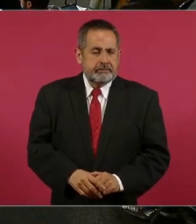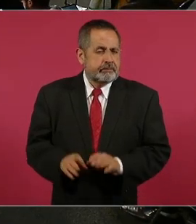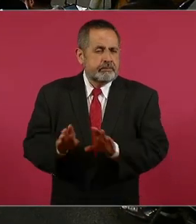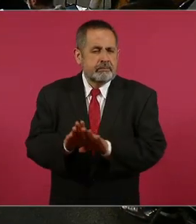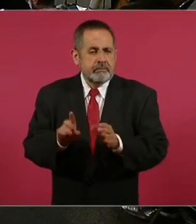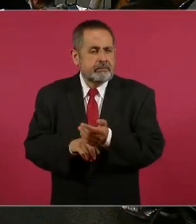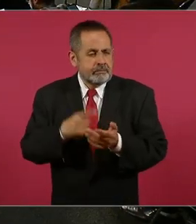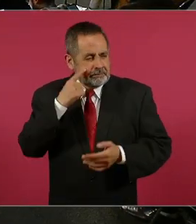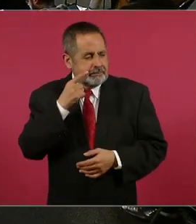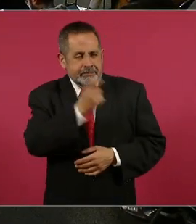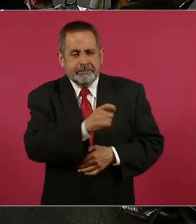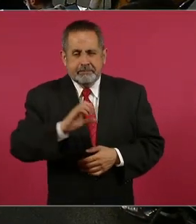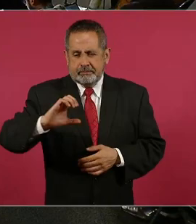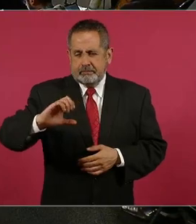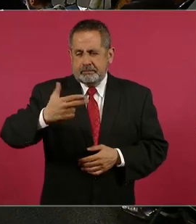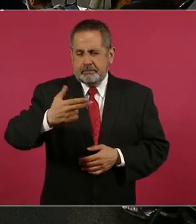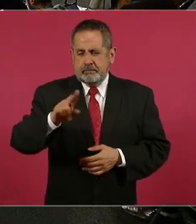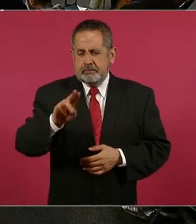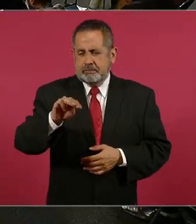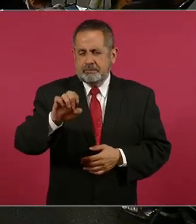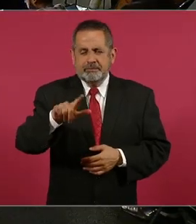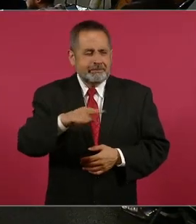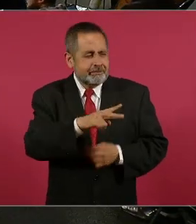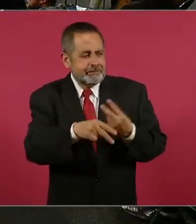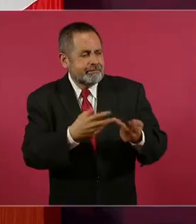hacer Chumel,